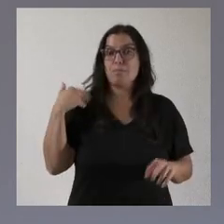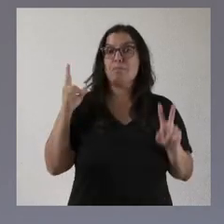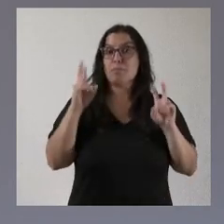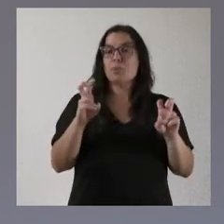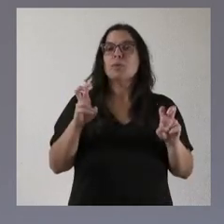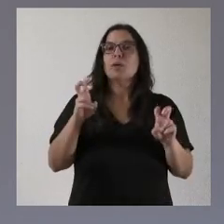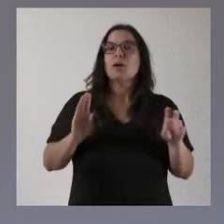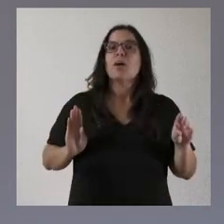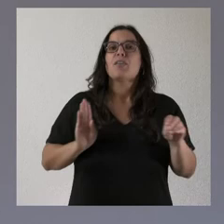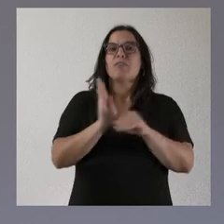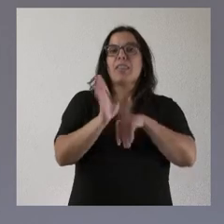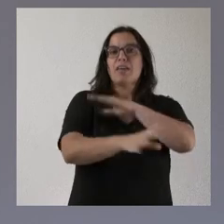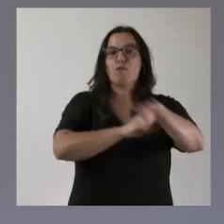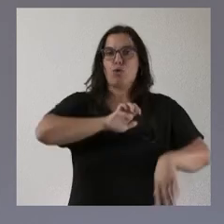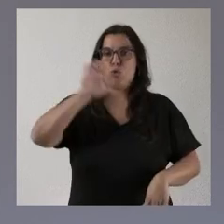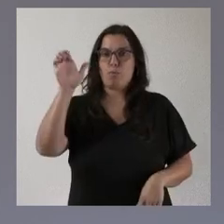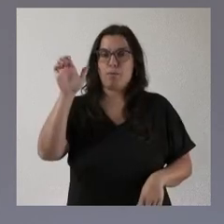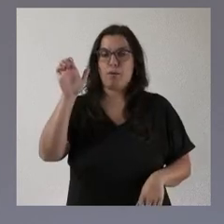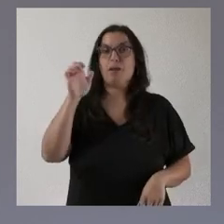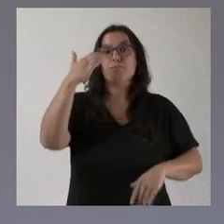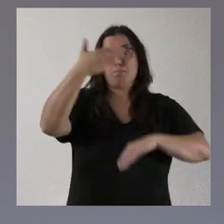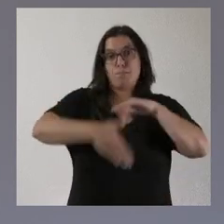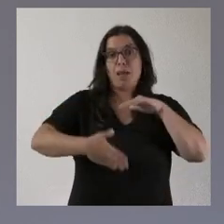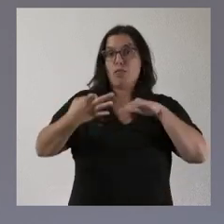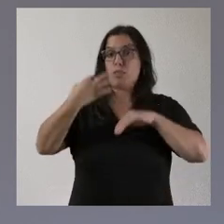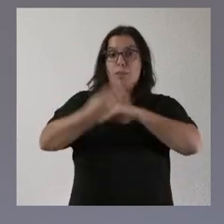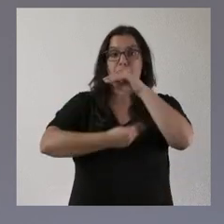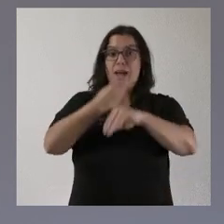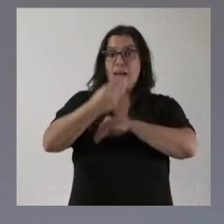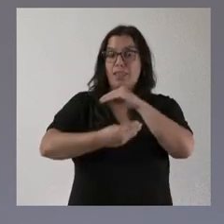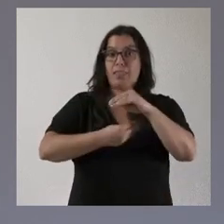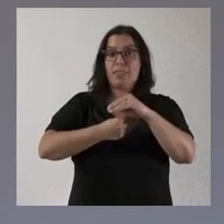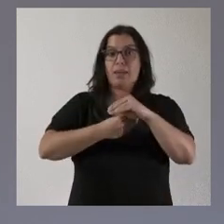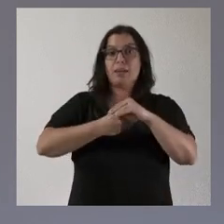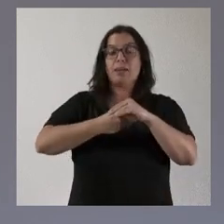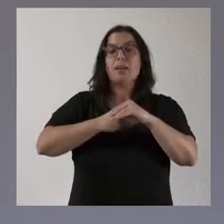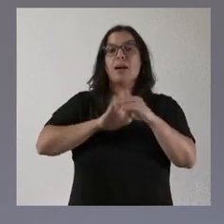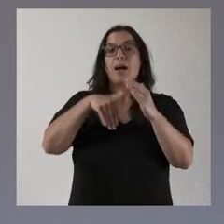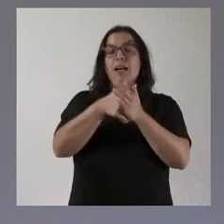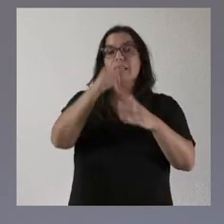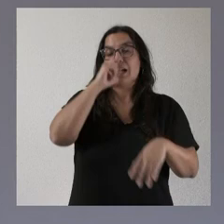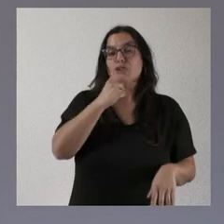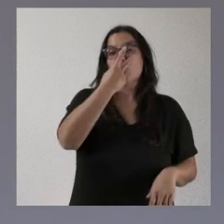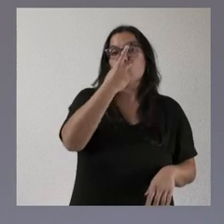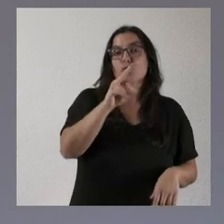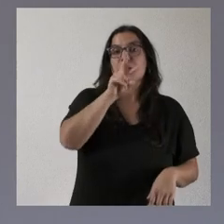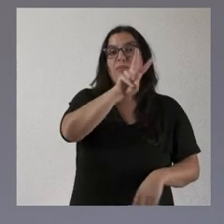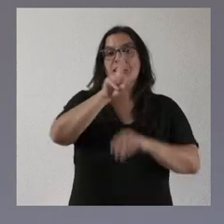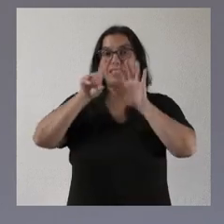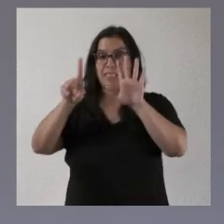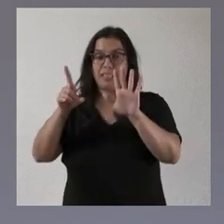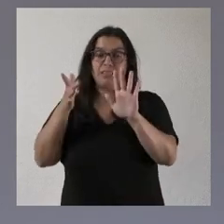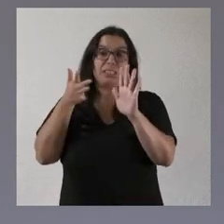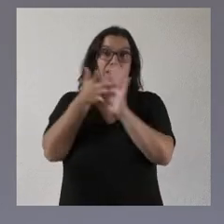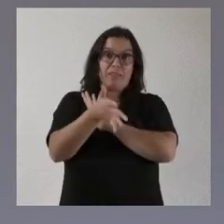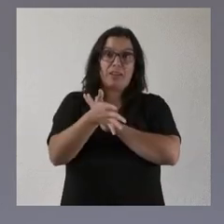financiada con fondos europeos y hay un plazo de ejecución de los mismos hasta el año 2026 por lo tanto